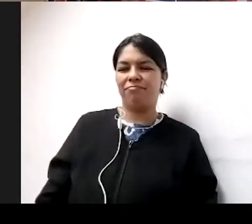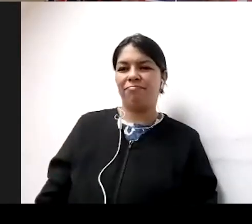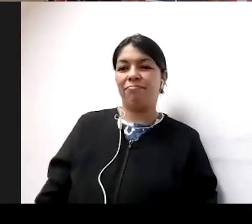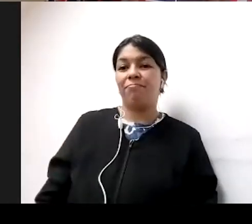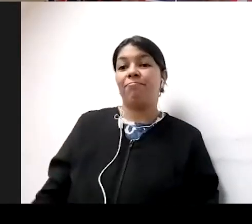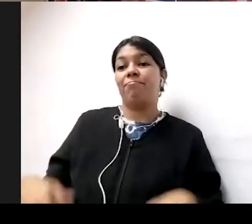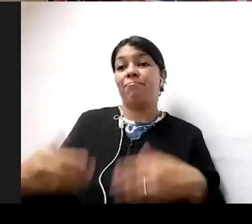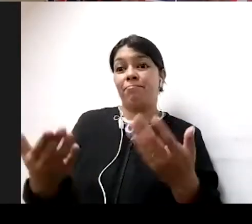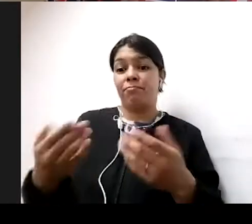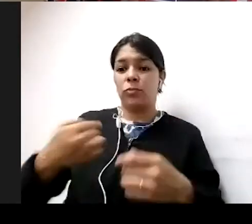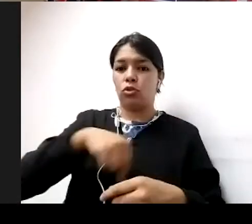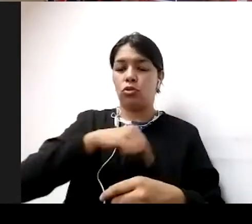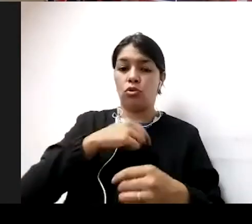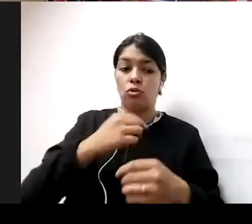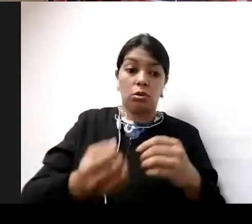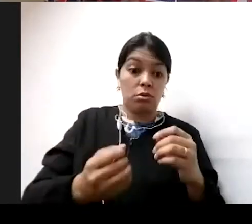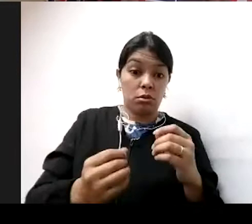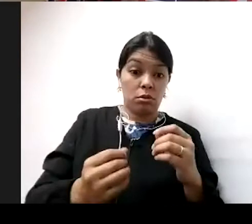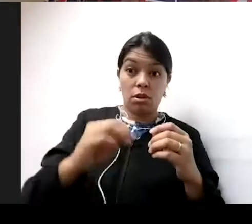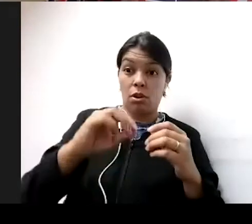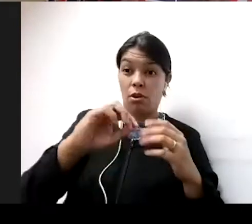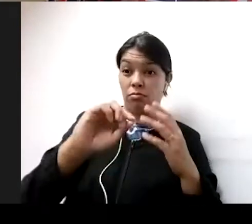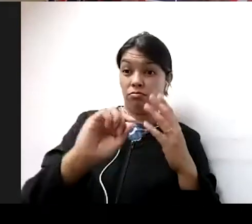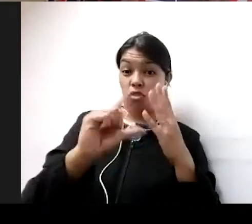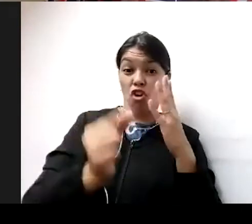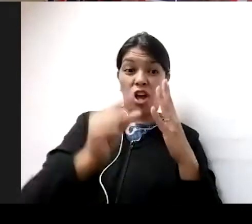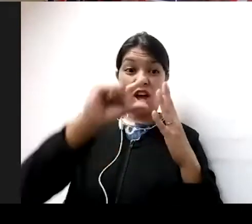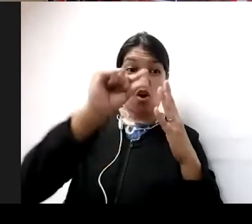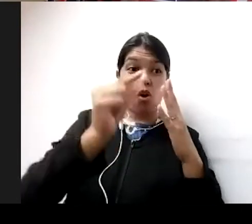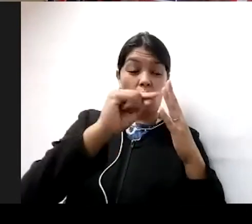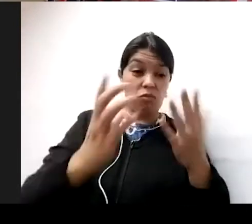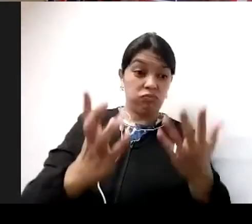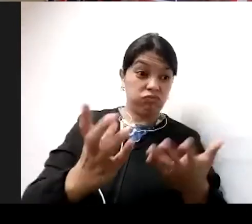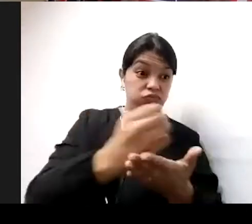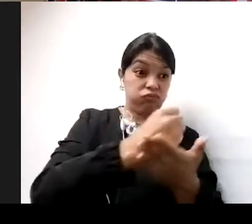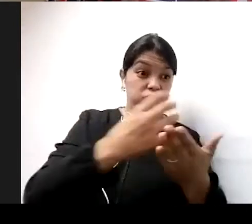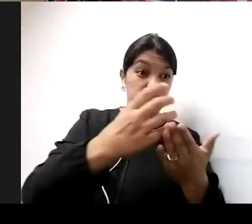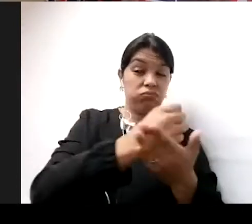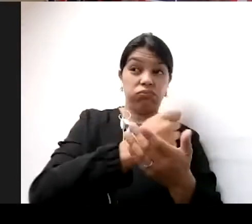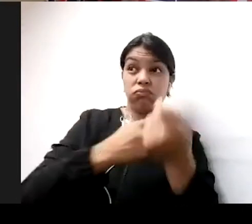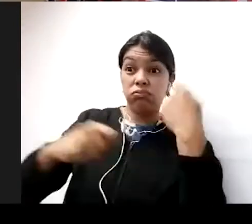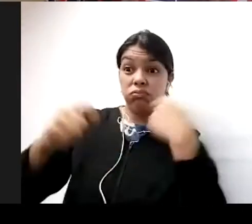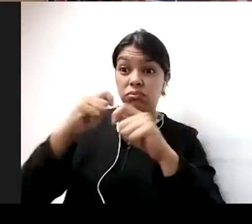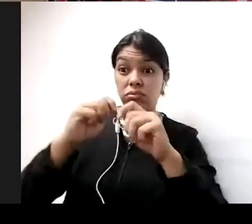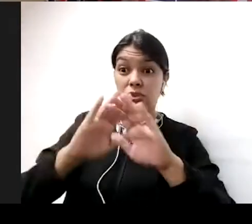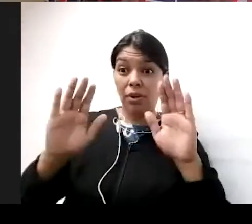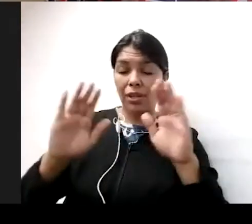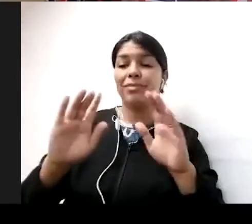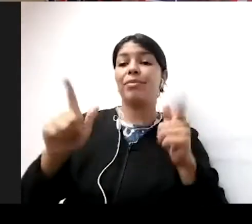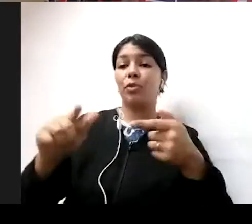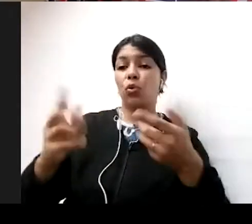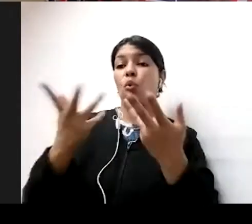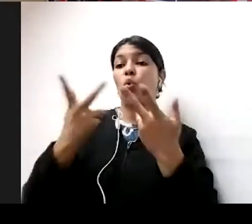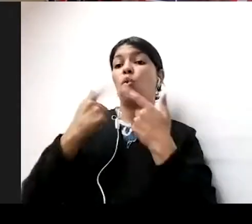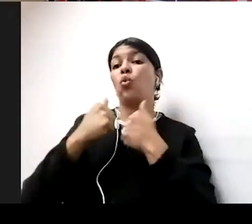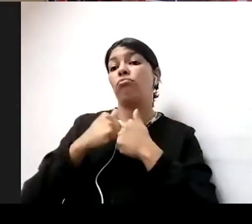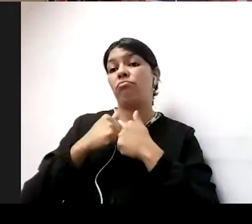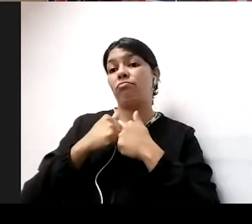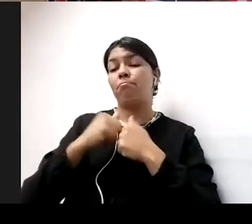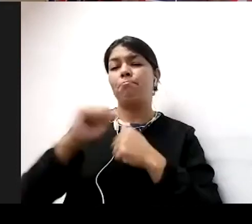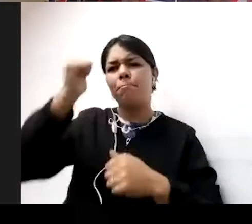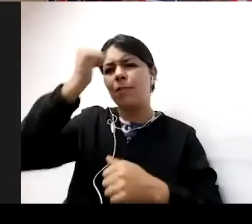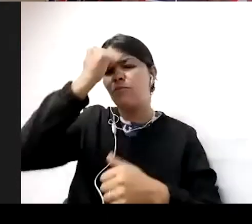empezar a consumir otro tipo de sustancias psicoactivas, que la principal de ellas es la marihuana. Y